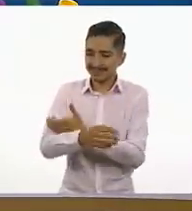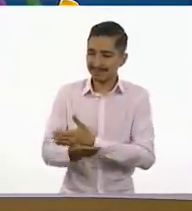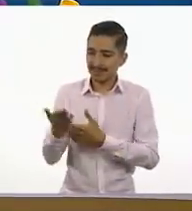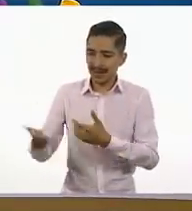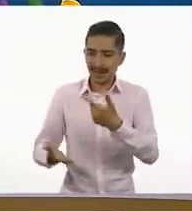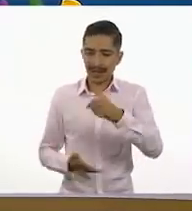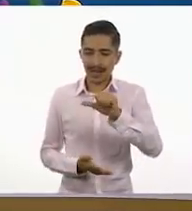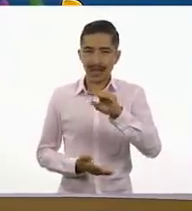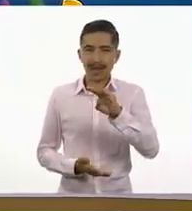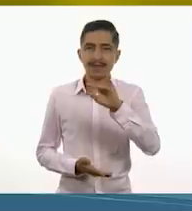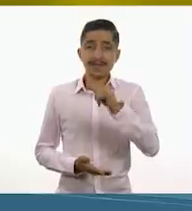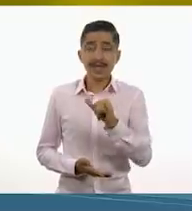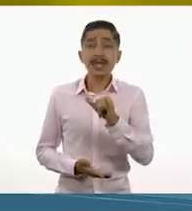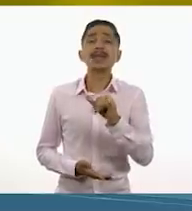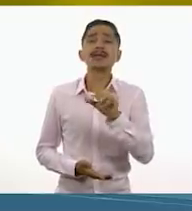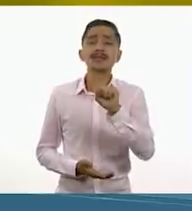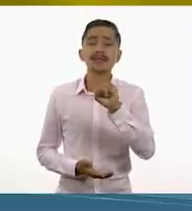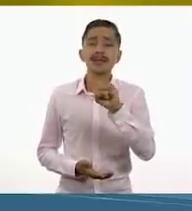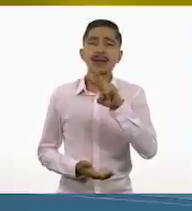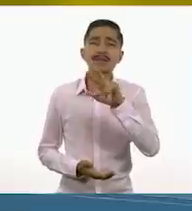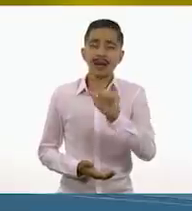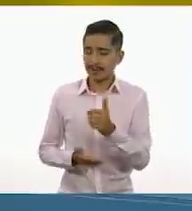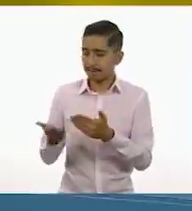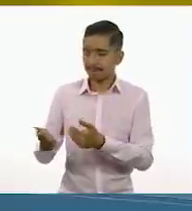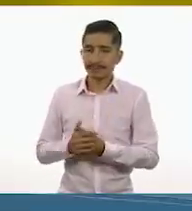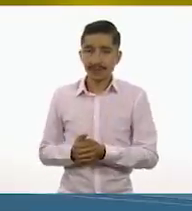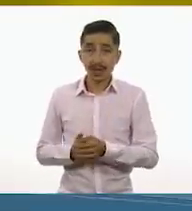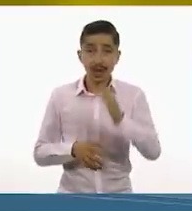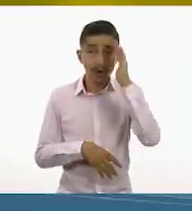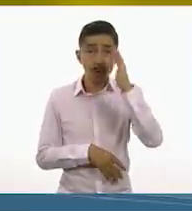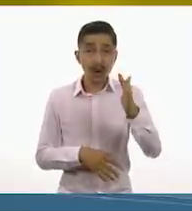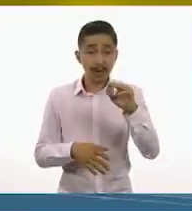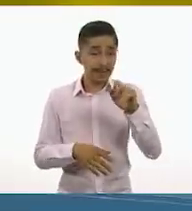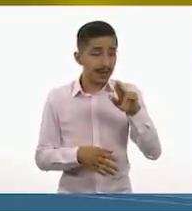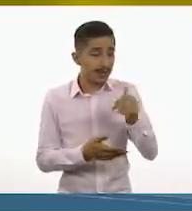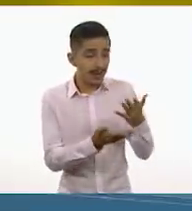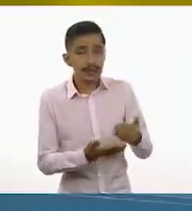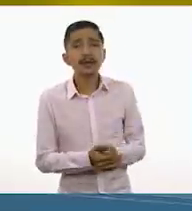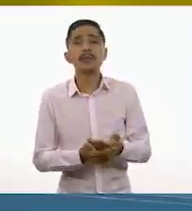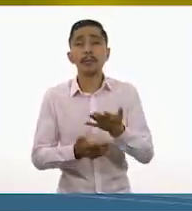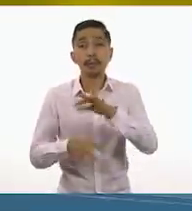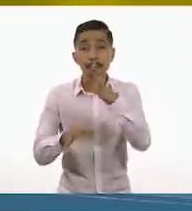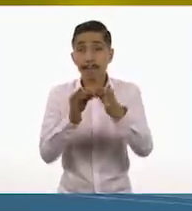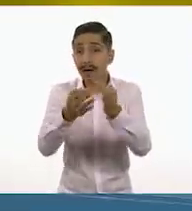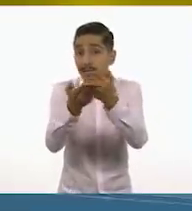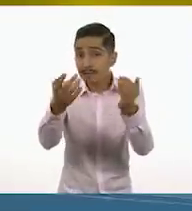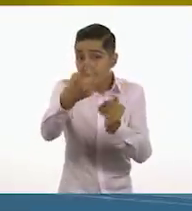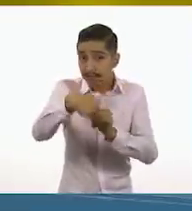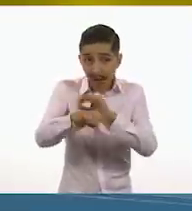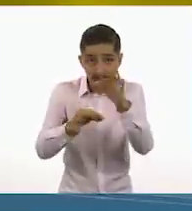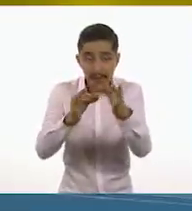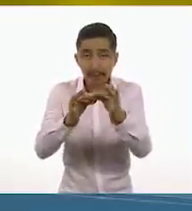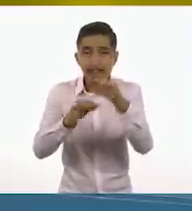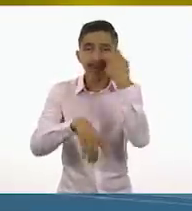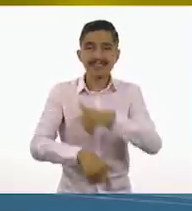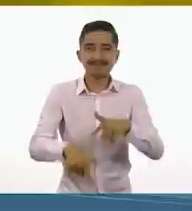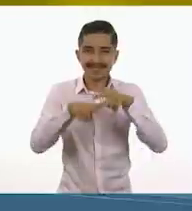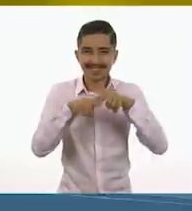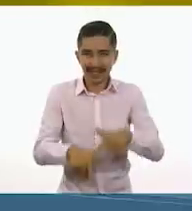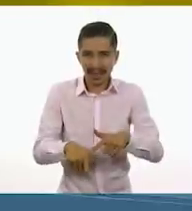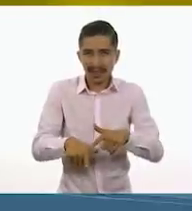Gaby Silva. Bienvenida. Hola María, hola, ¿cómo están los chicos ahí en casa? ¿Ya listísimos para un siguiente